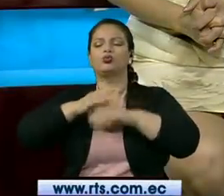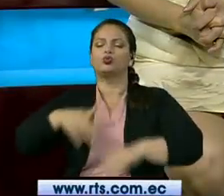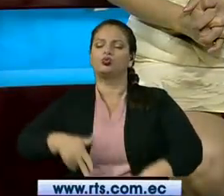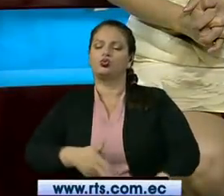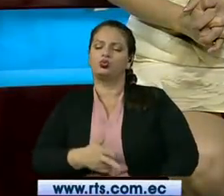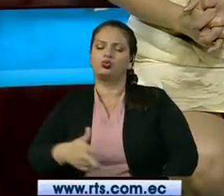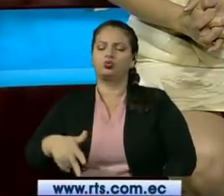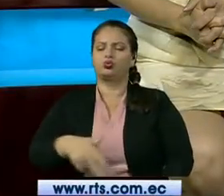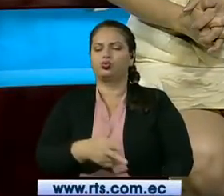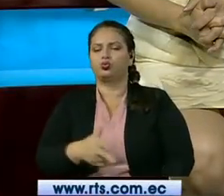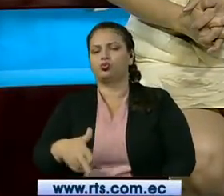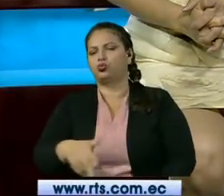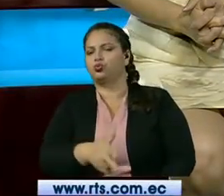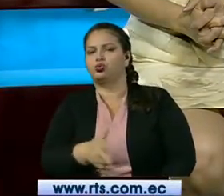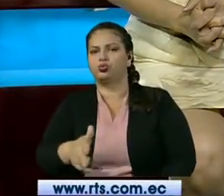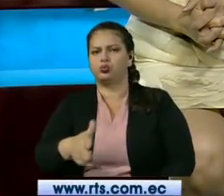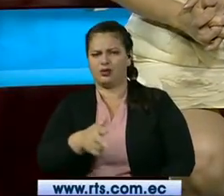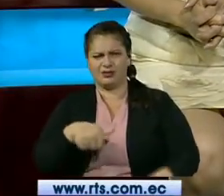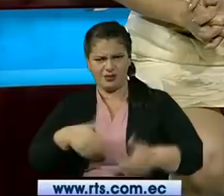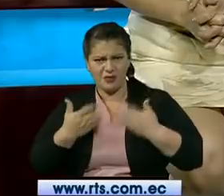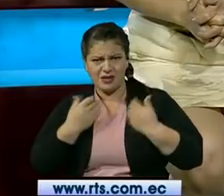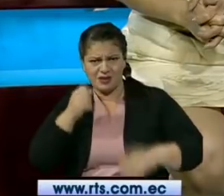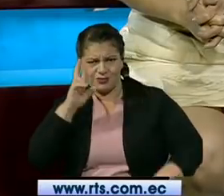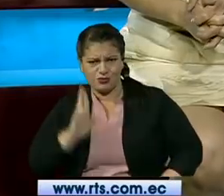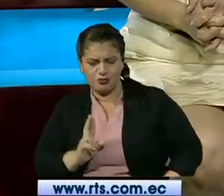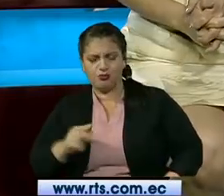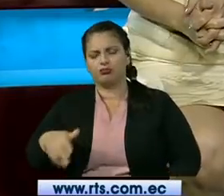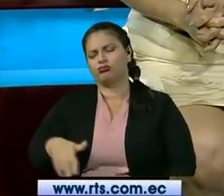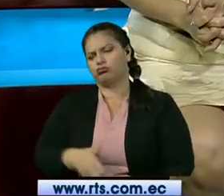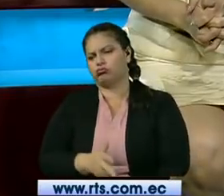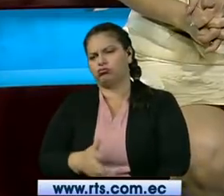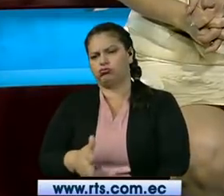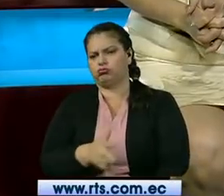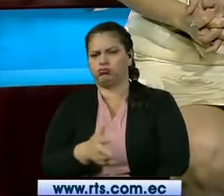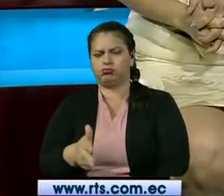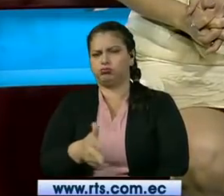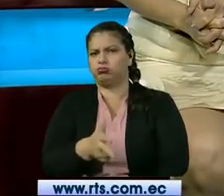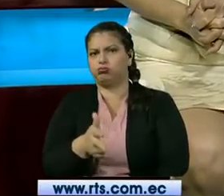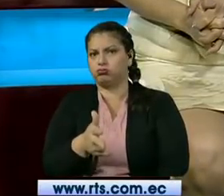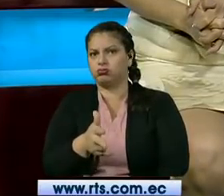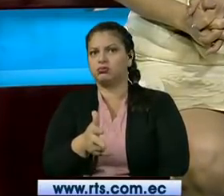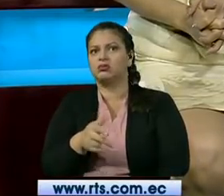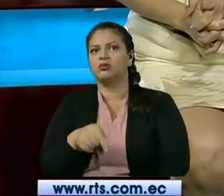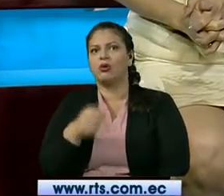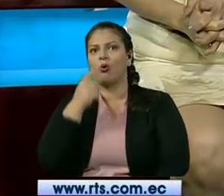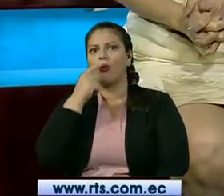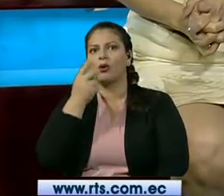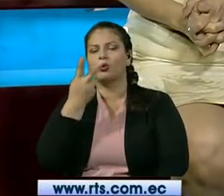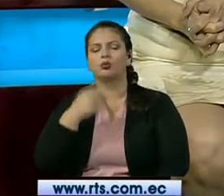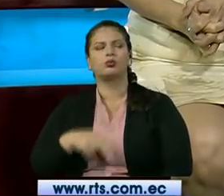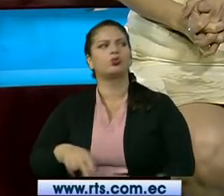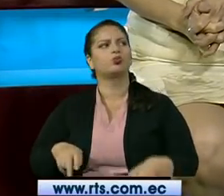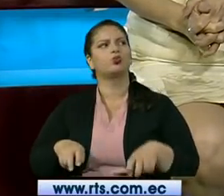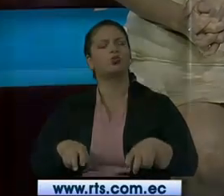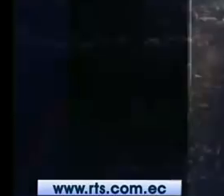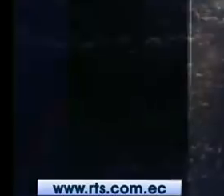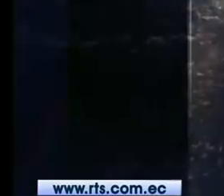dos sujetos en el sur de Guayaquil. La policía busca a los responsables de este nuevo hecho violento.